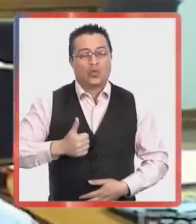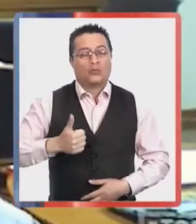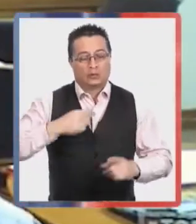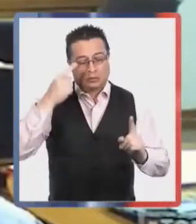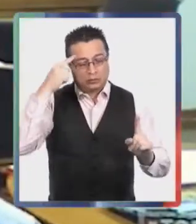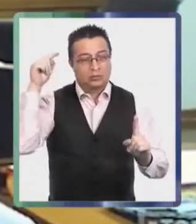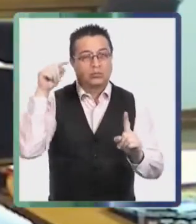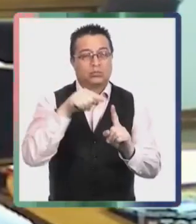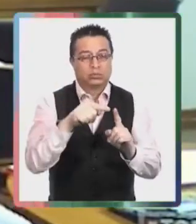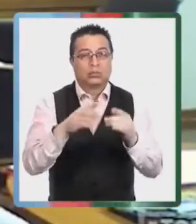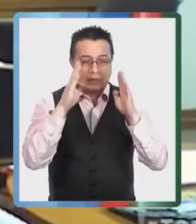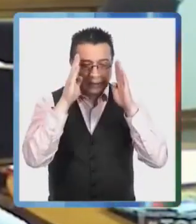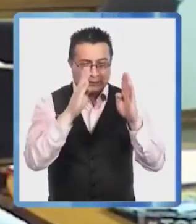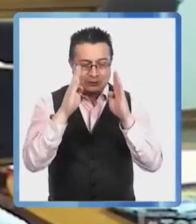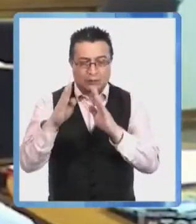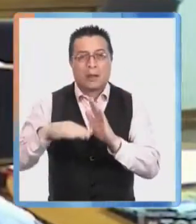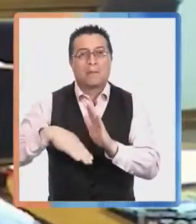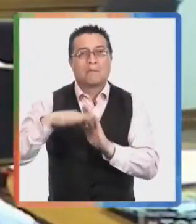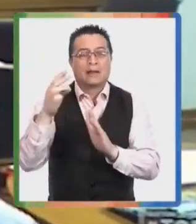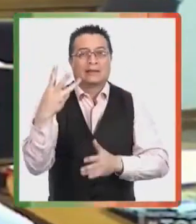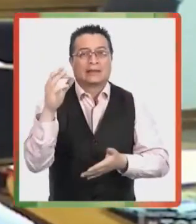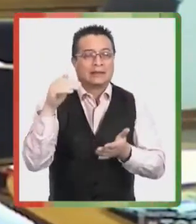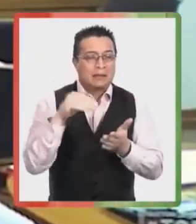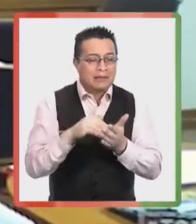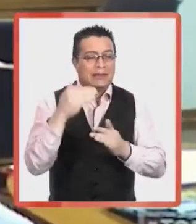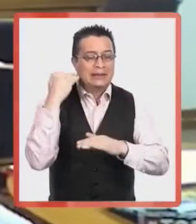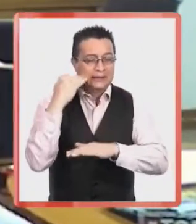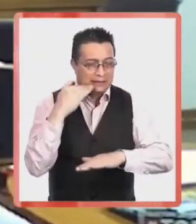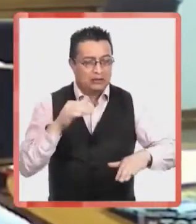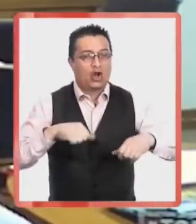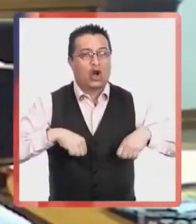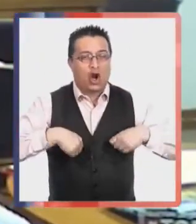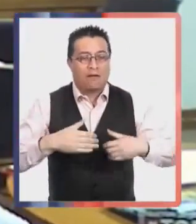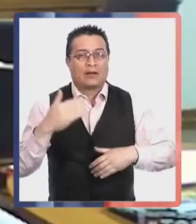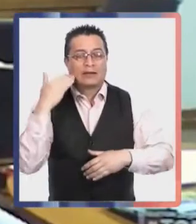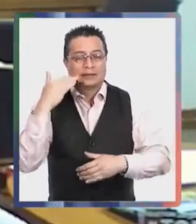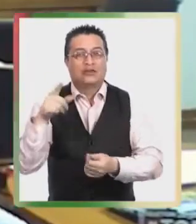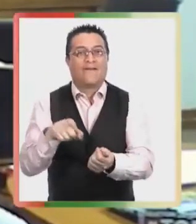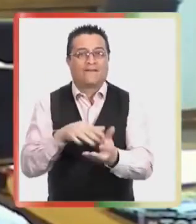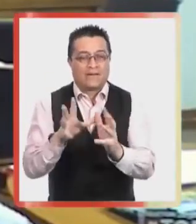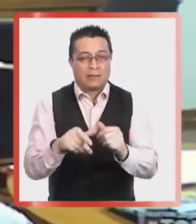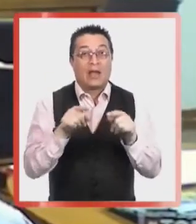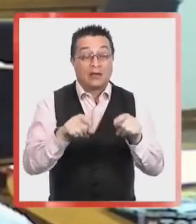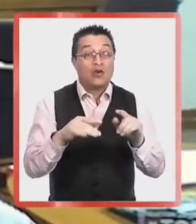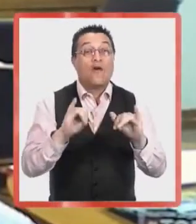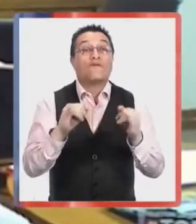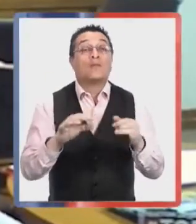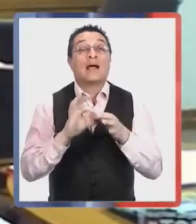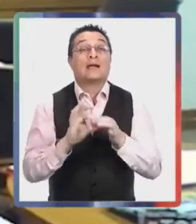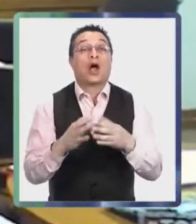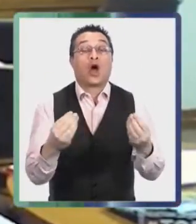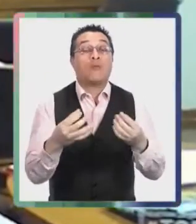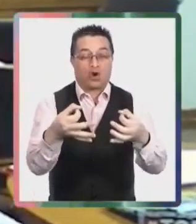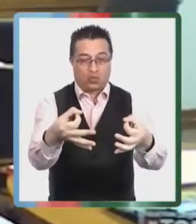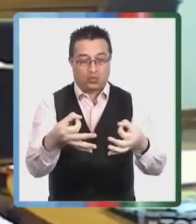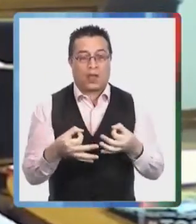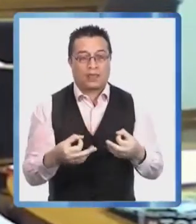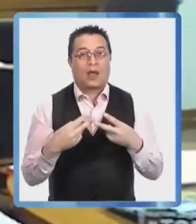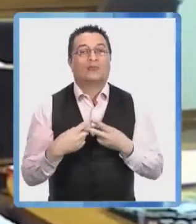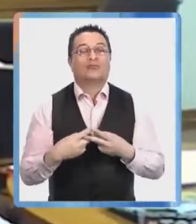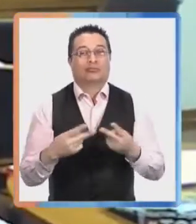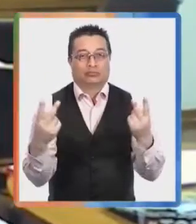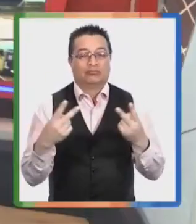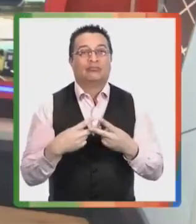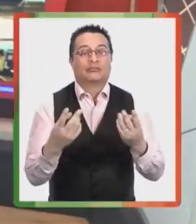cumplir con nuestra misión atendiendo a más de 30 mil niños niñas y jóvenes y su familia y nuestra forma de agradecer es rindiendo